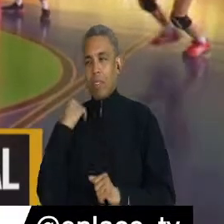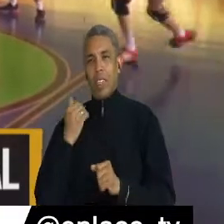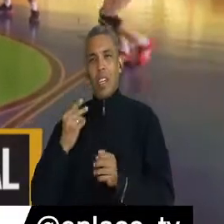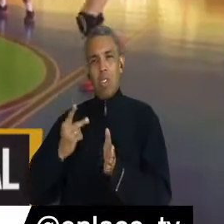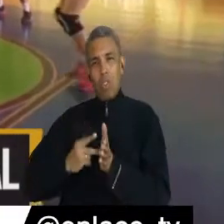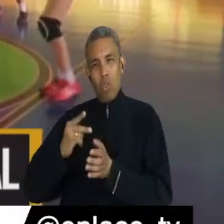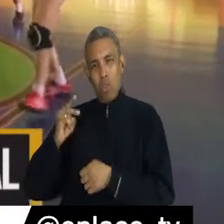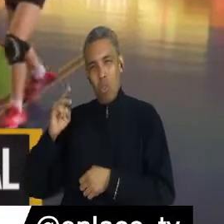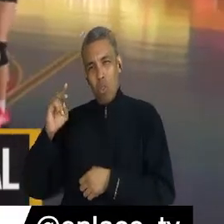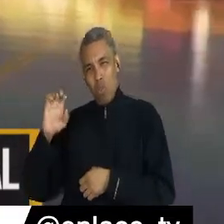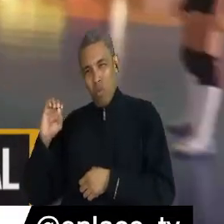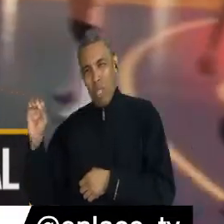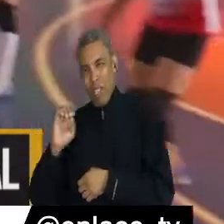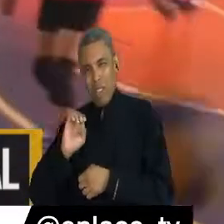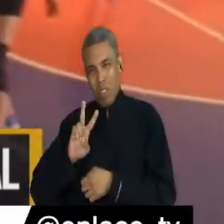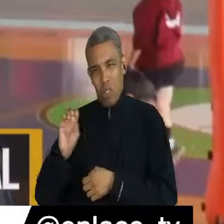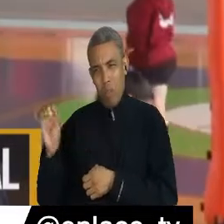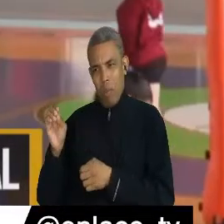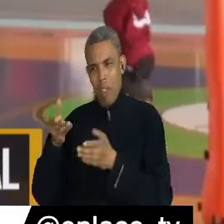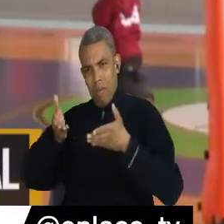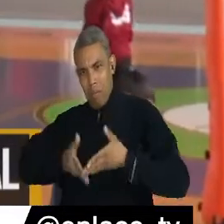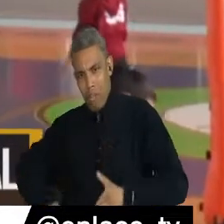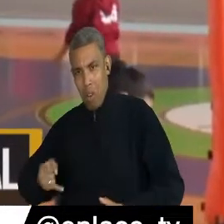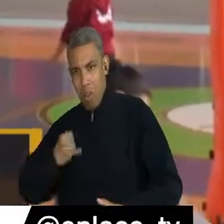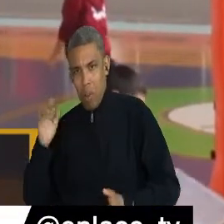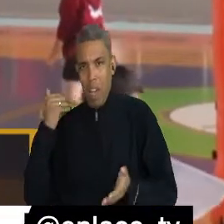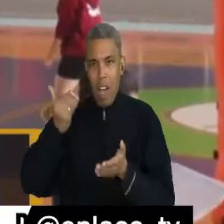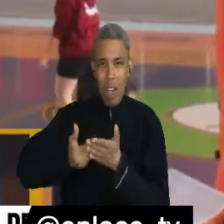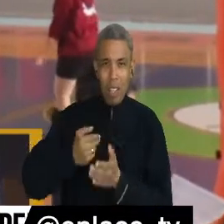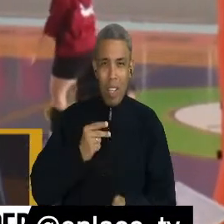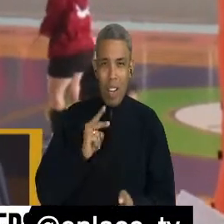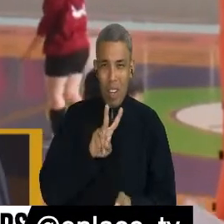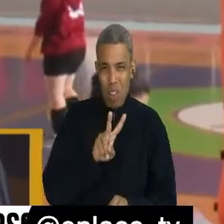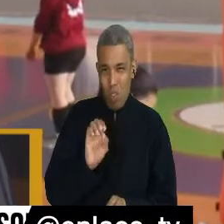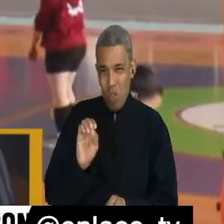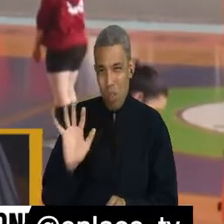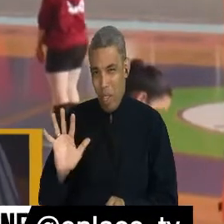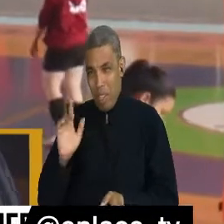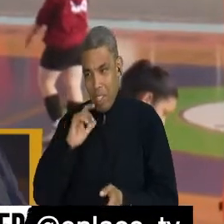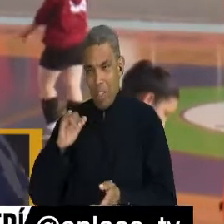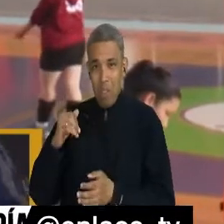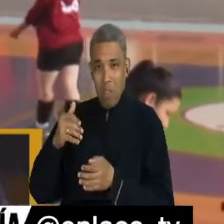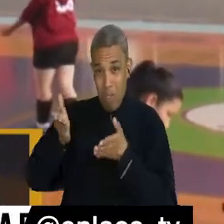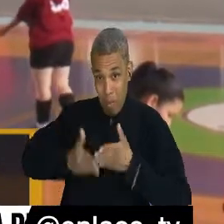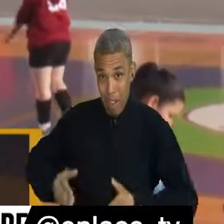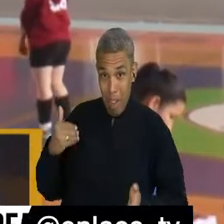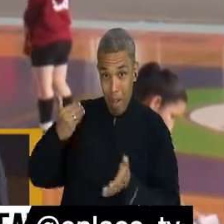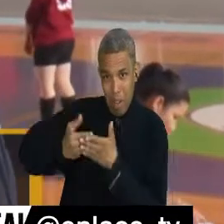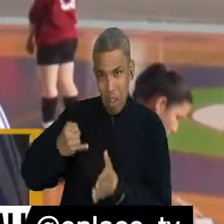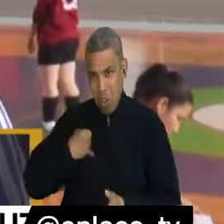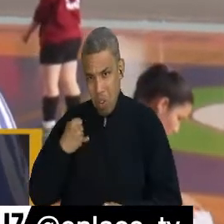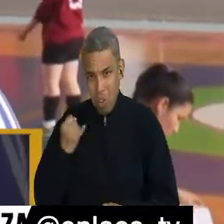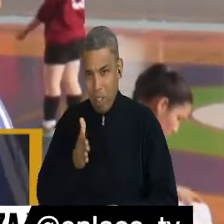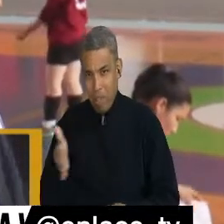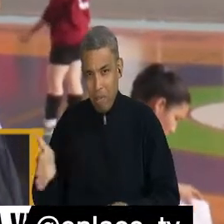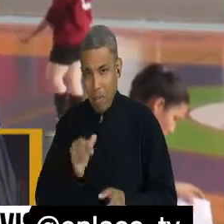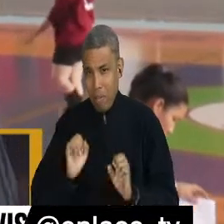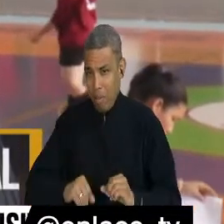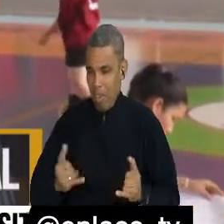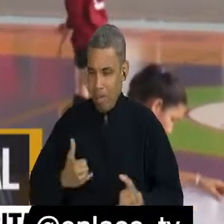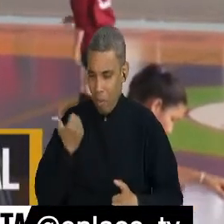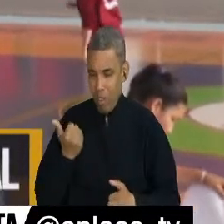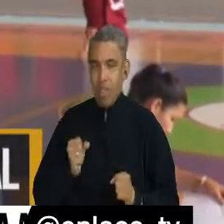2005. La idea de este festival es que los niños de esas categorías puedan jugar, puedan divertirse, ya que está aprovechando que estamos intercolegiados, darle